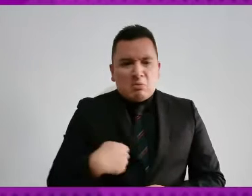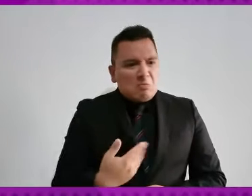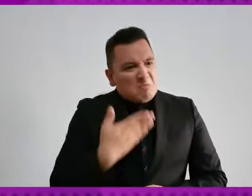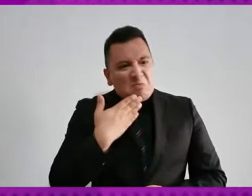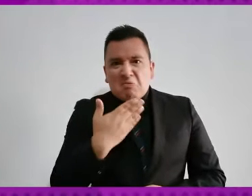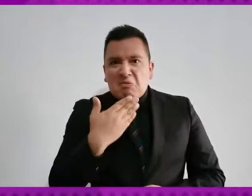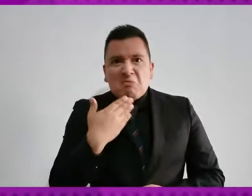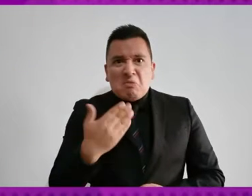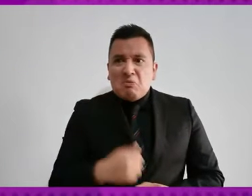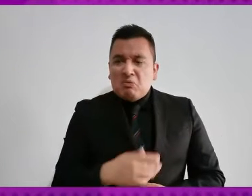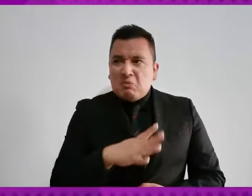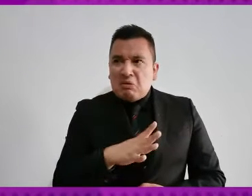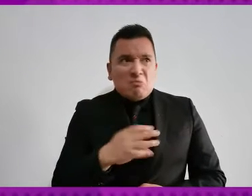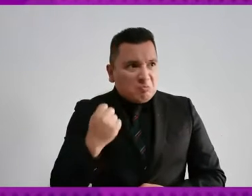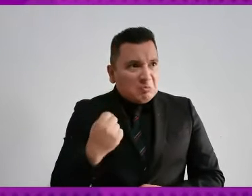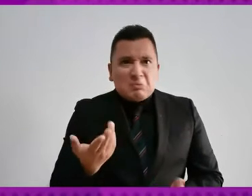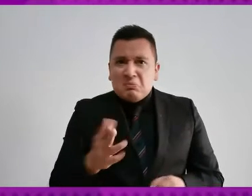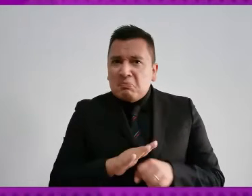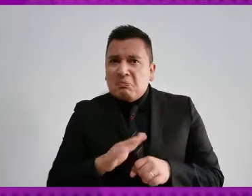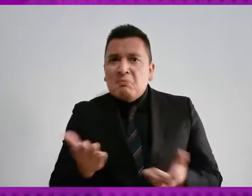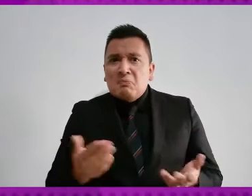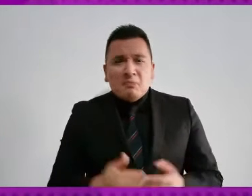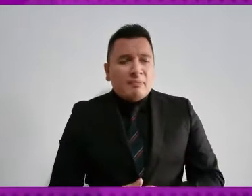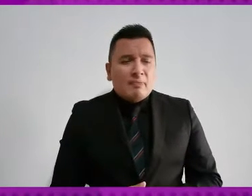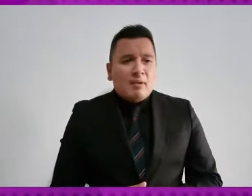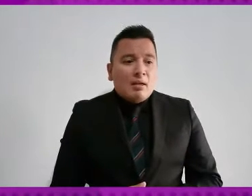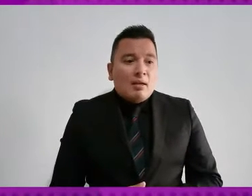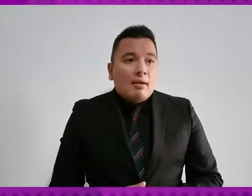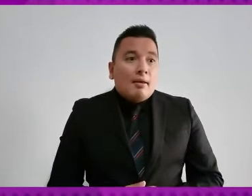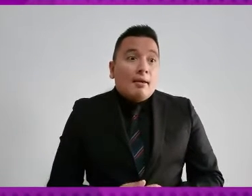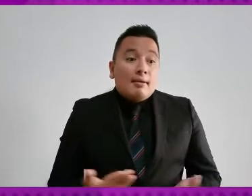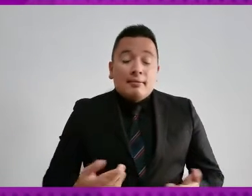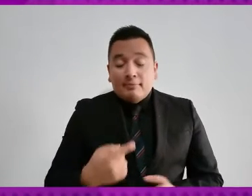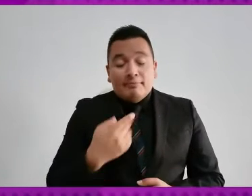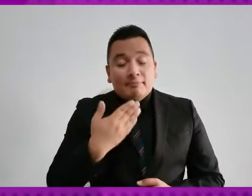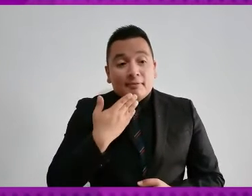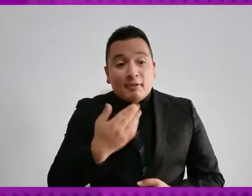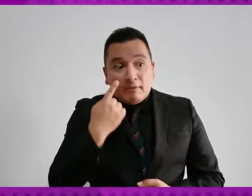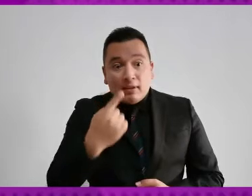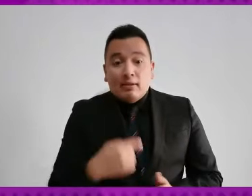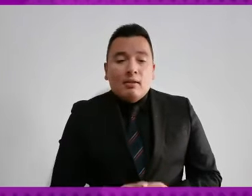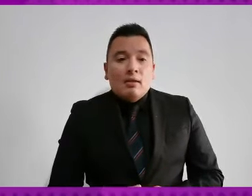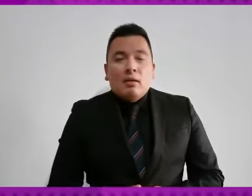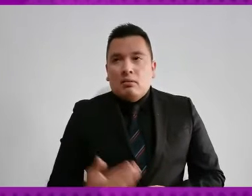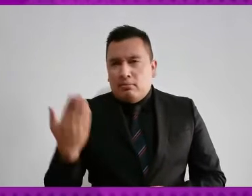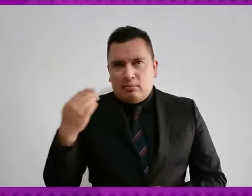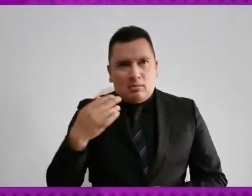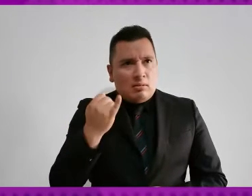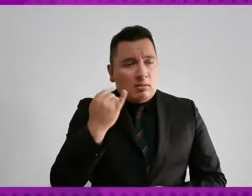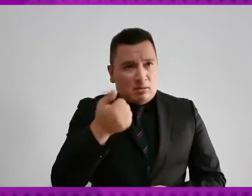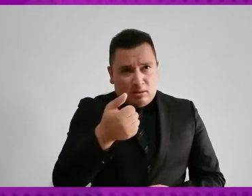electoral? Bueno, como bien lo mencionas, Paco, efectivamente la jornada electoral fue